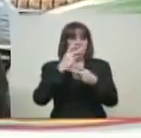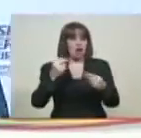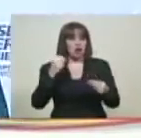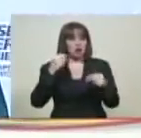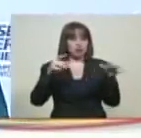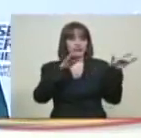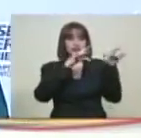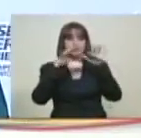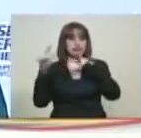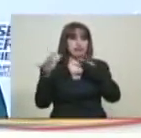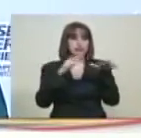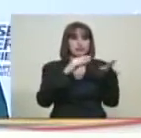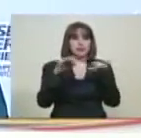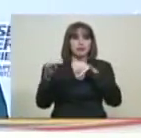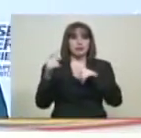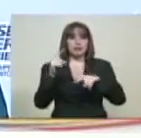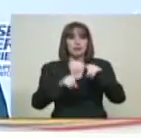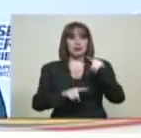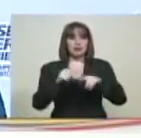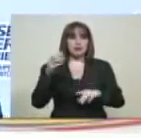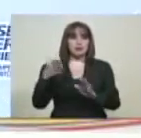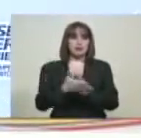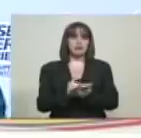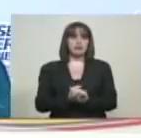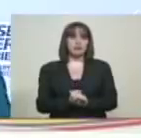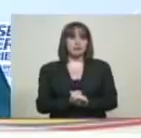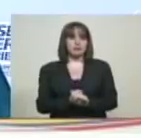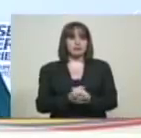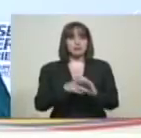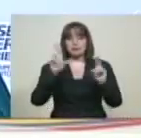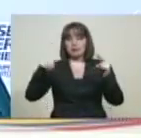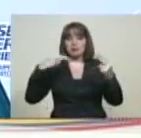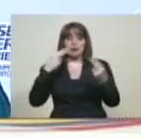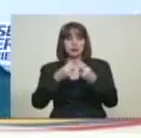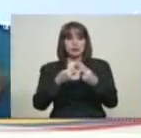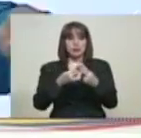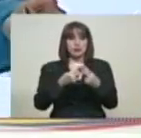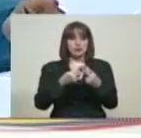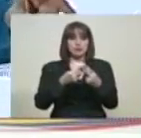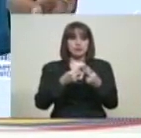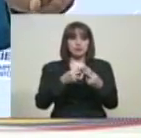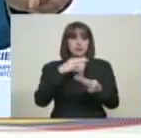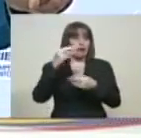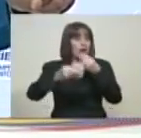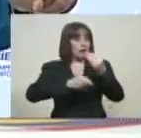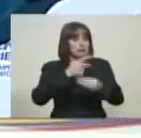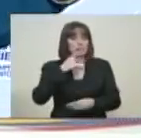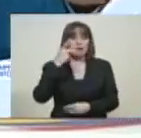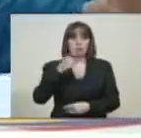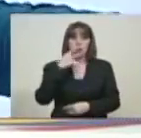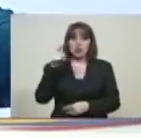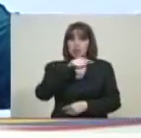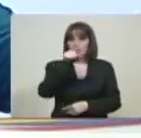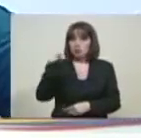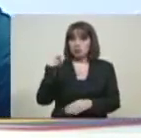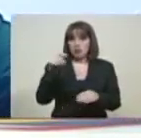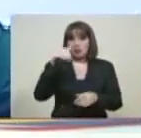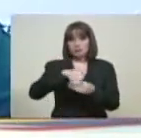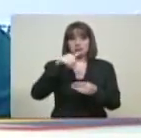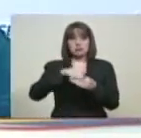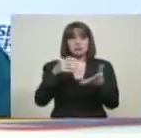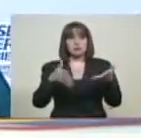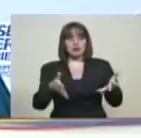compilación al complot al golpe de estado a la guarimba más nunca a ir a la política como fueron ustedes ganaron